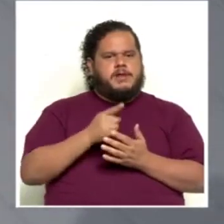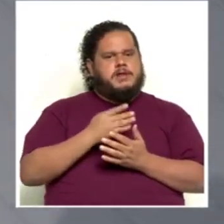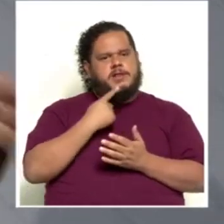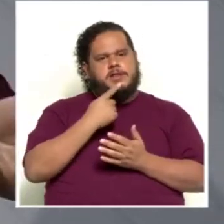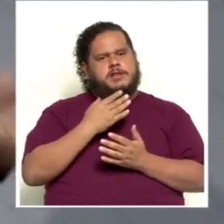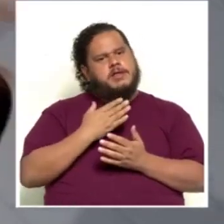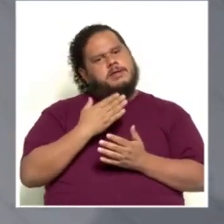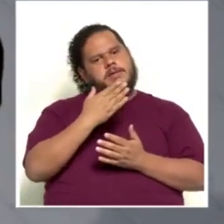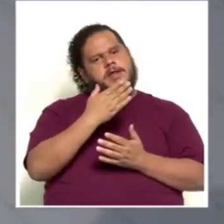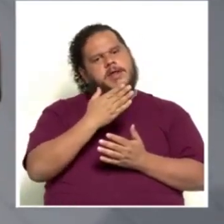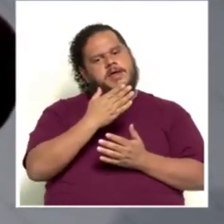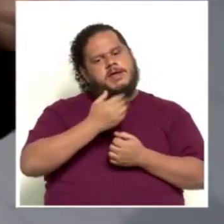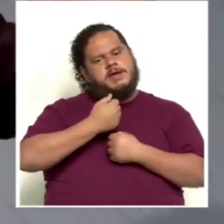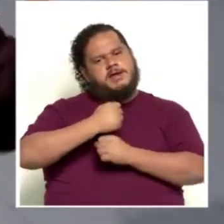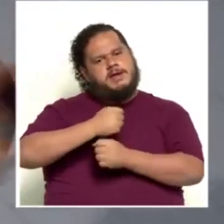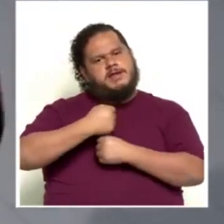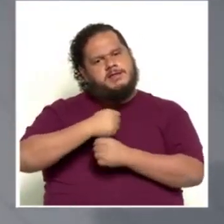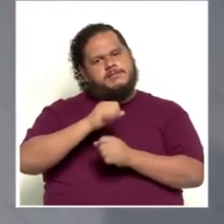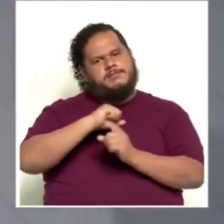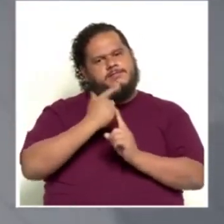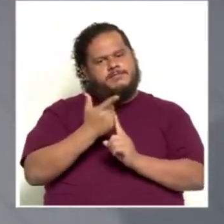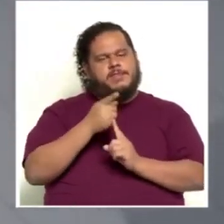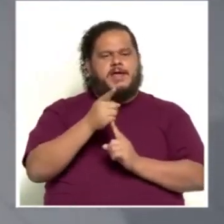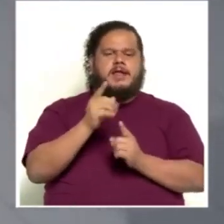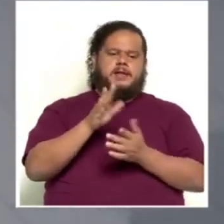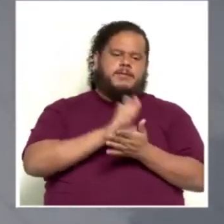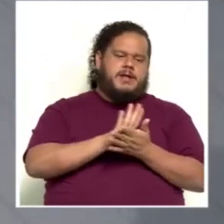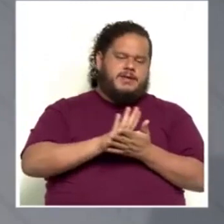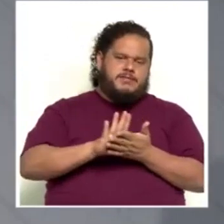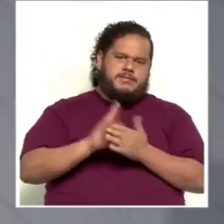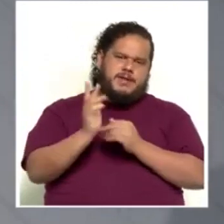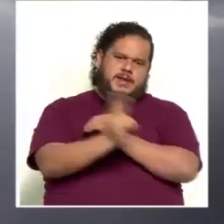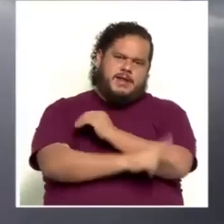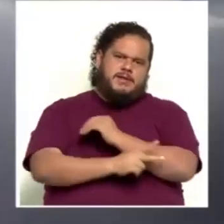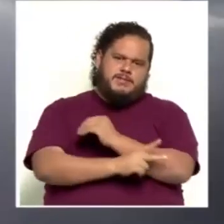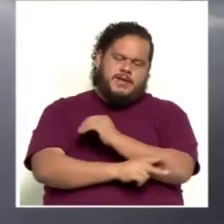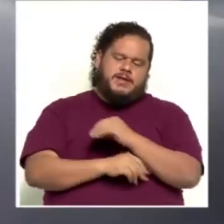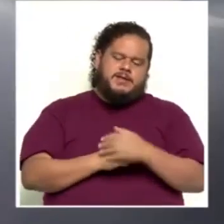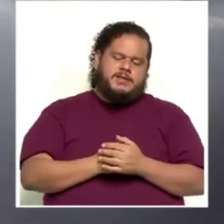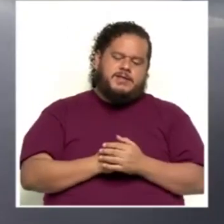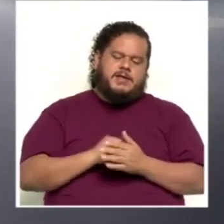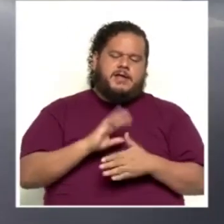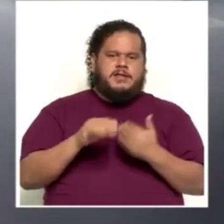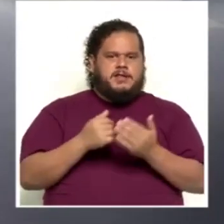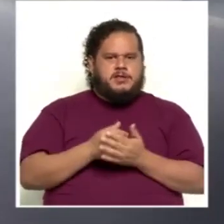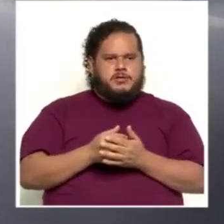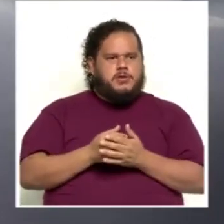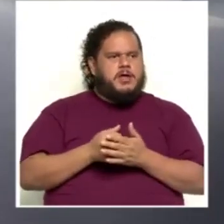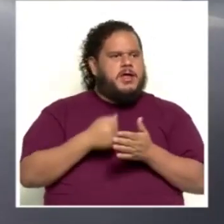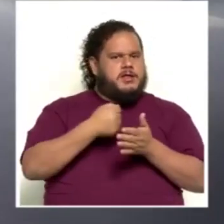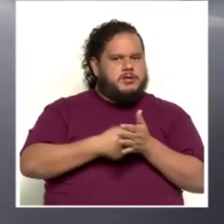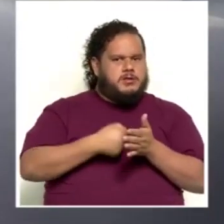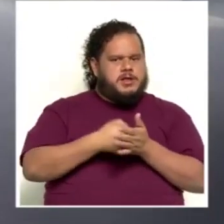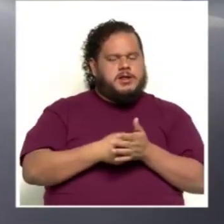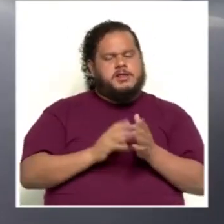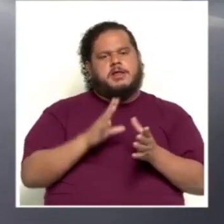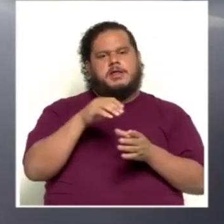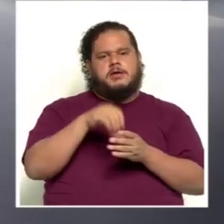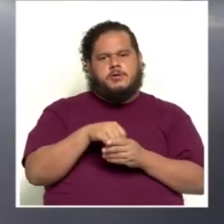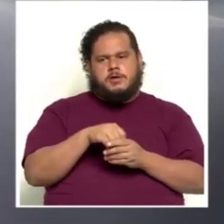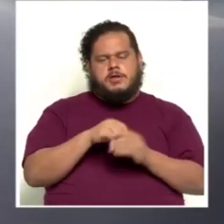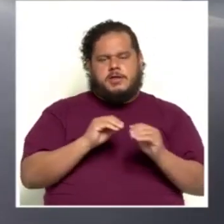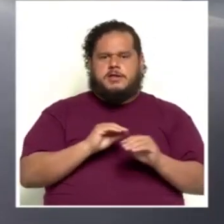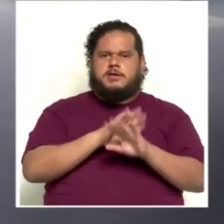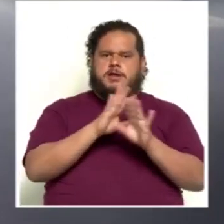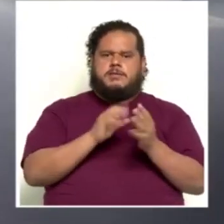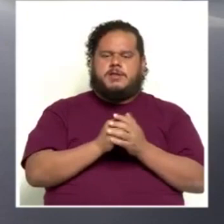la escoba social. Es decir, él va a limpiar el país de todas sus lacras, incluidas, sin duda,